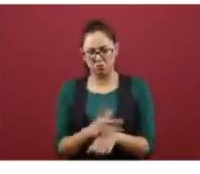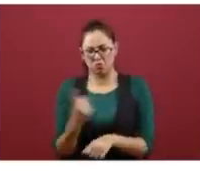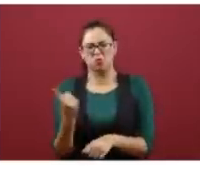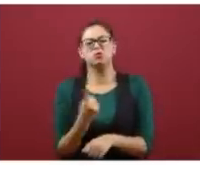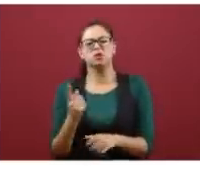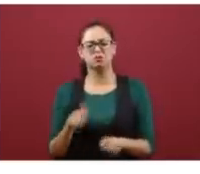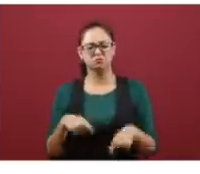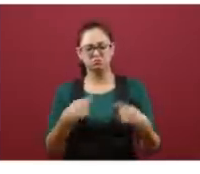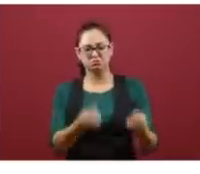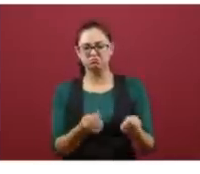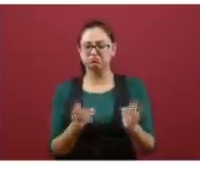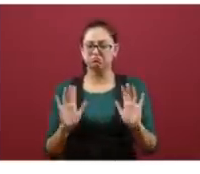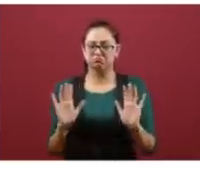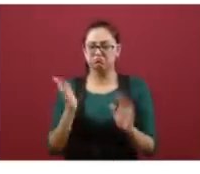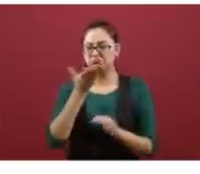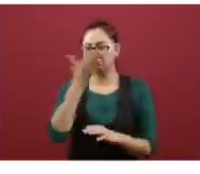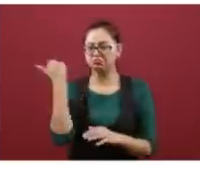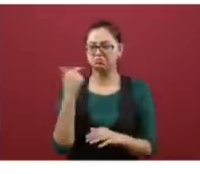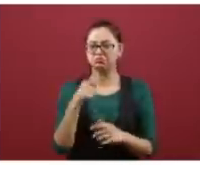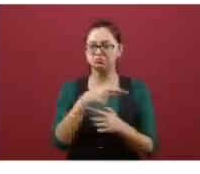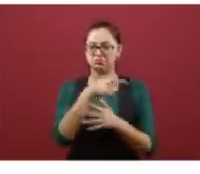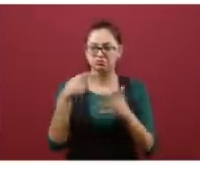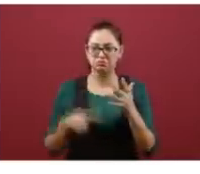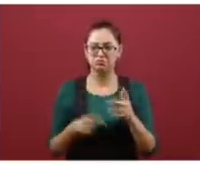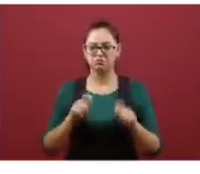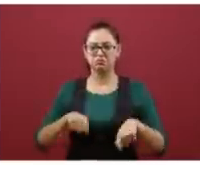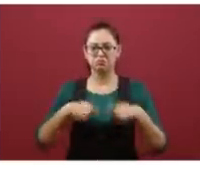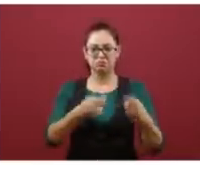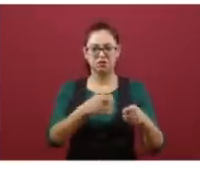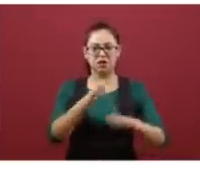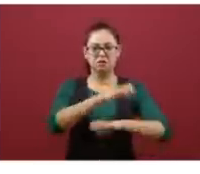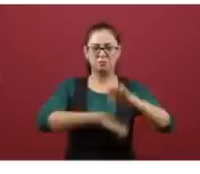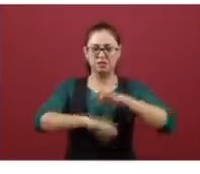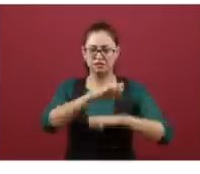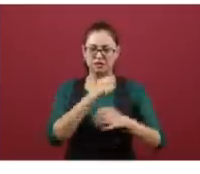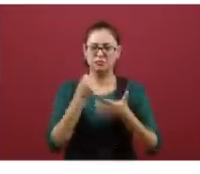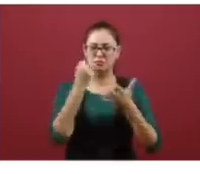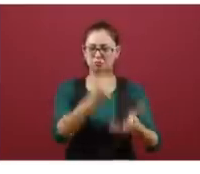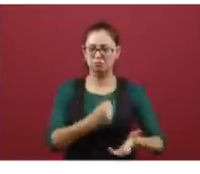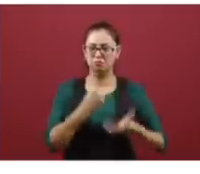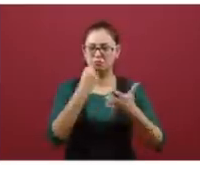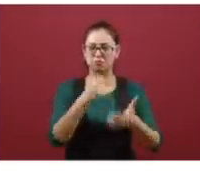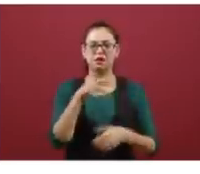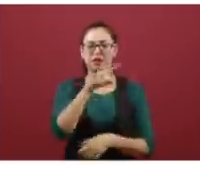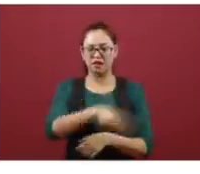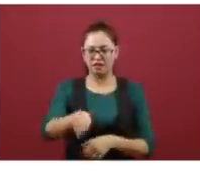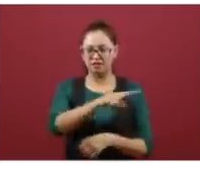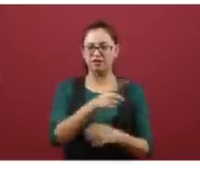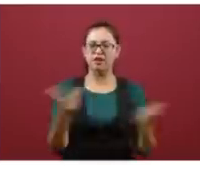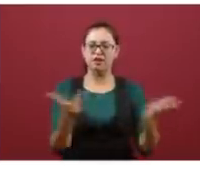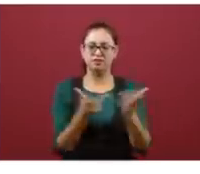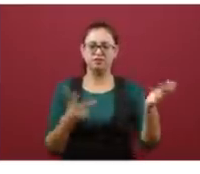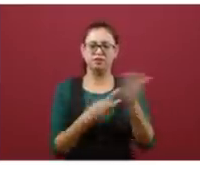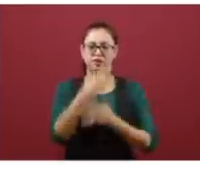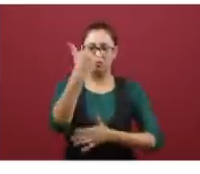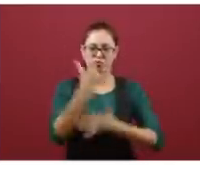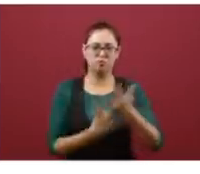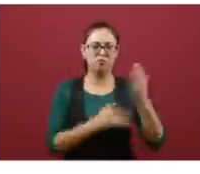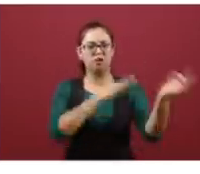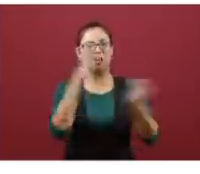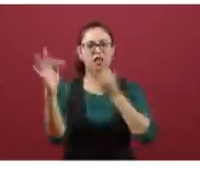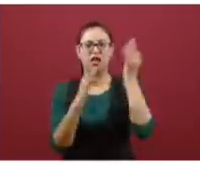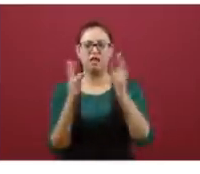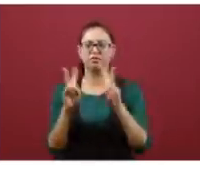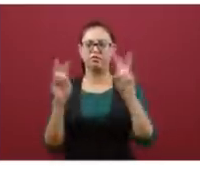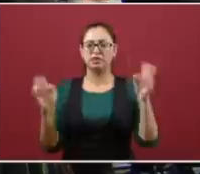de estos recursos a los que recibe el bufete eran de entregados a las empresas que se encargaron de elaborar el proyecto de populismo